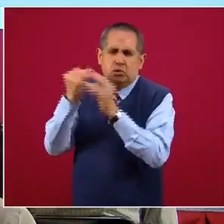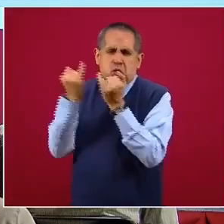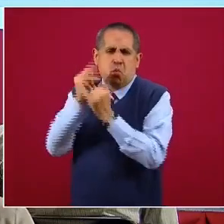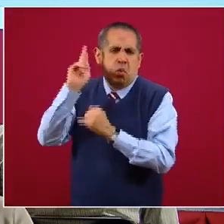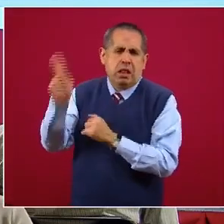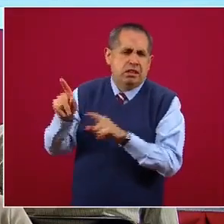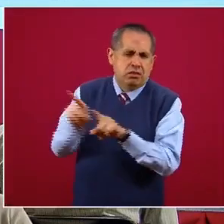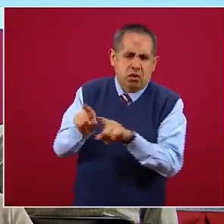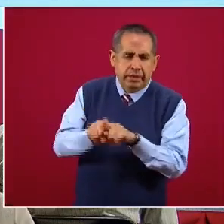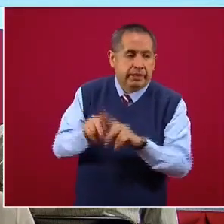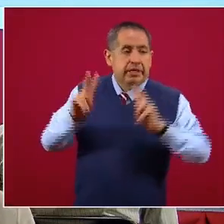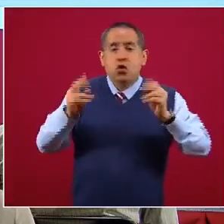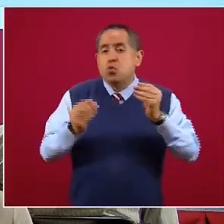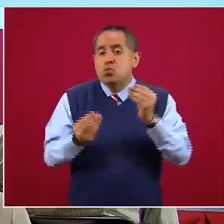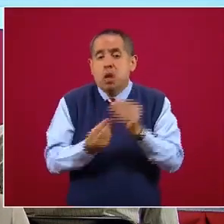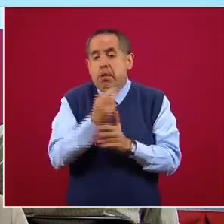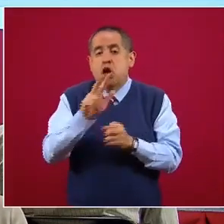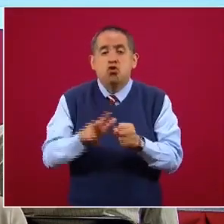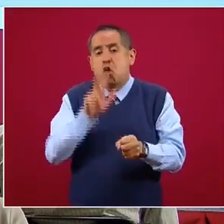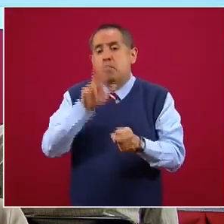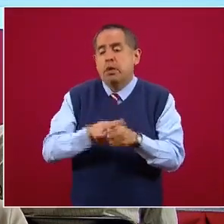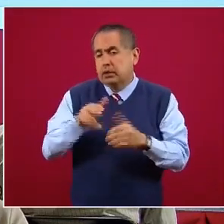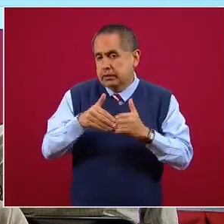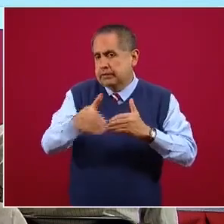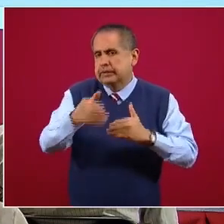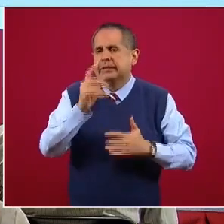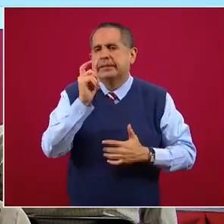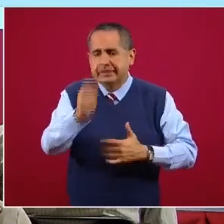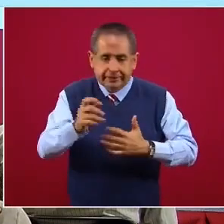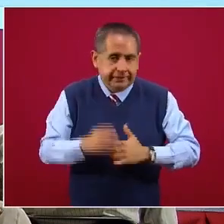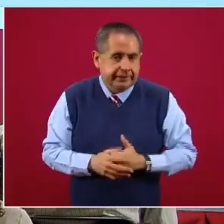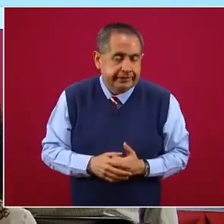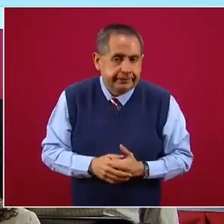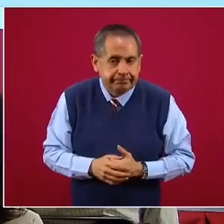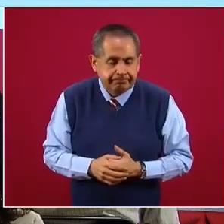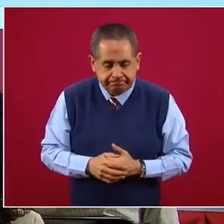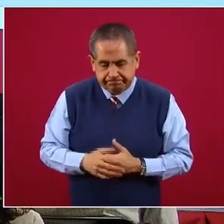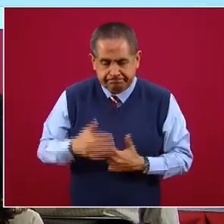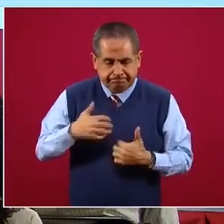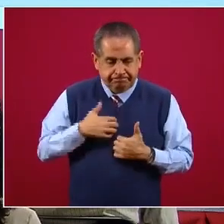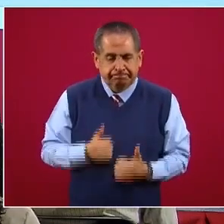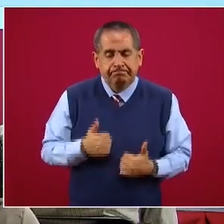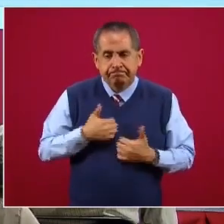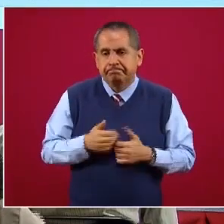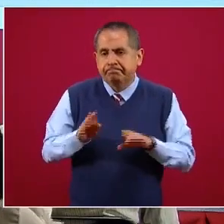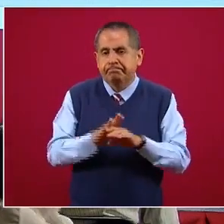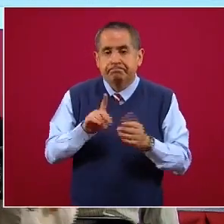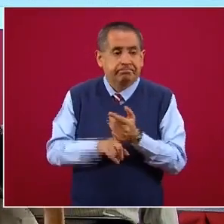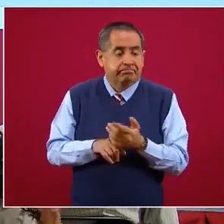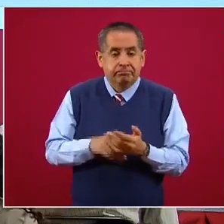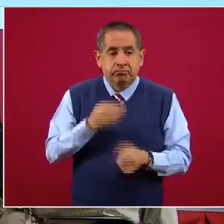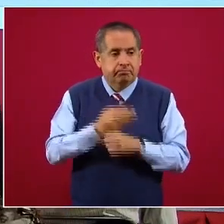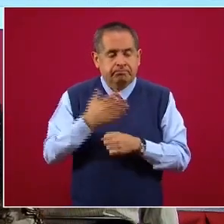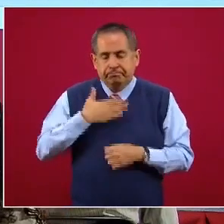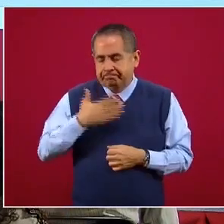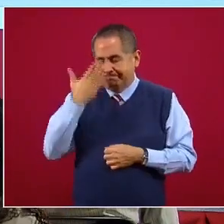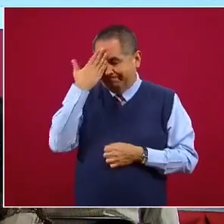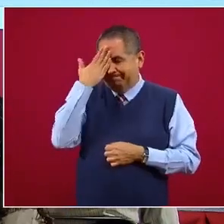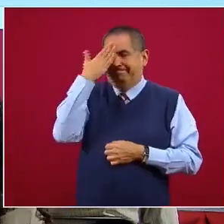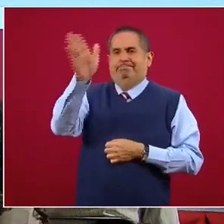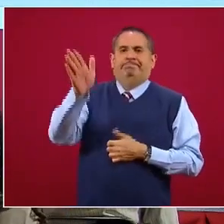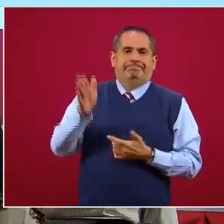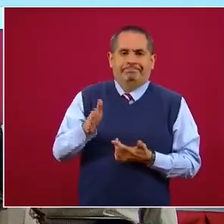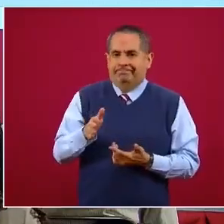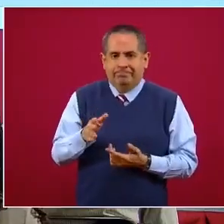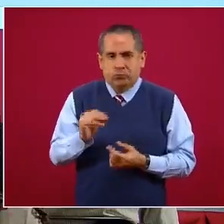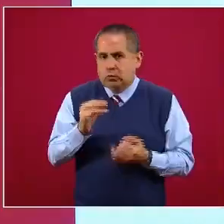¿Qué implica la nueva normalidad? La conciencia plena de que estamos viviendo una situación atípica,